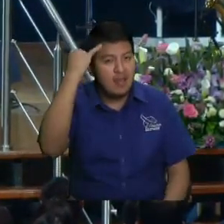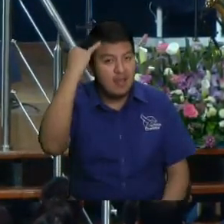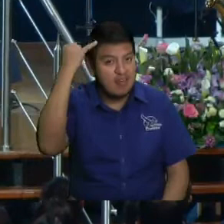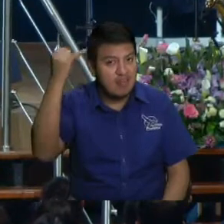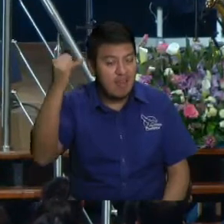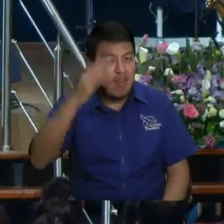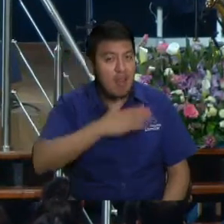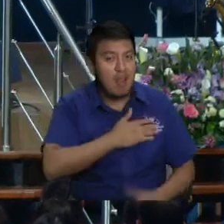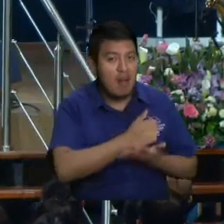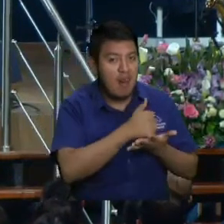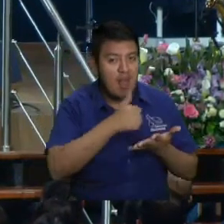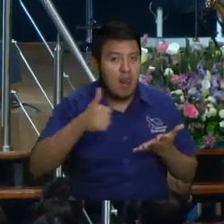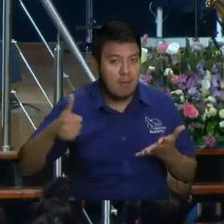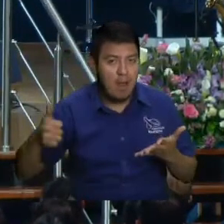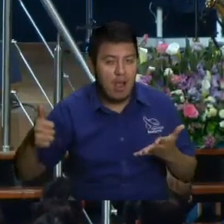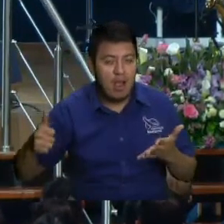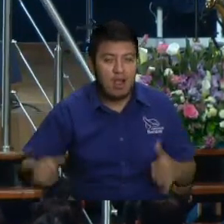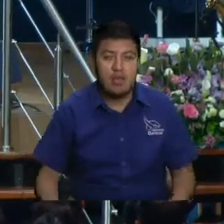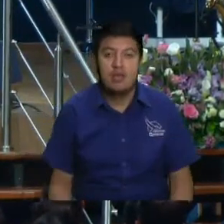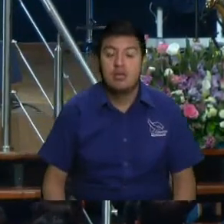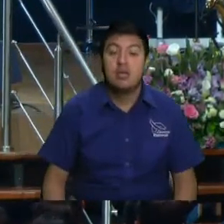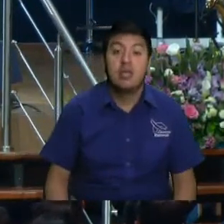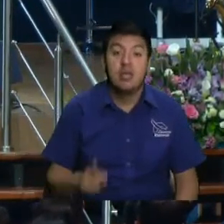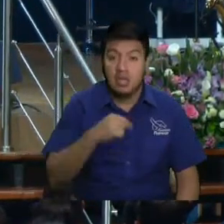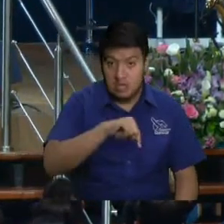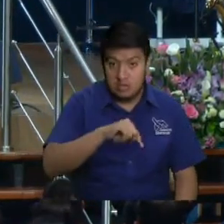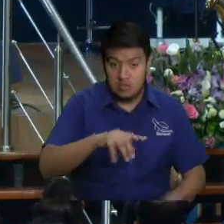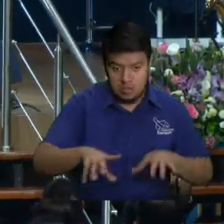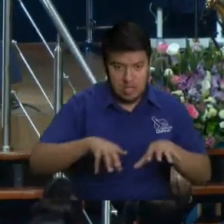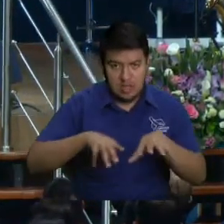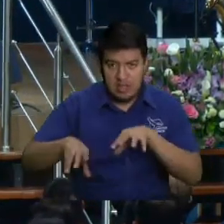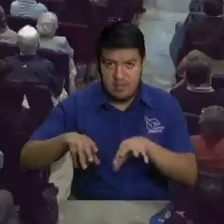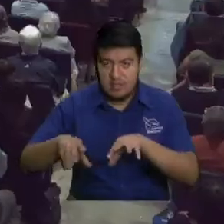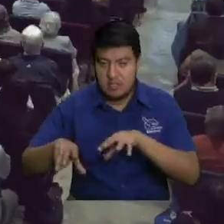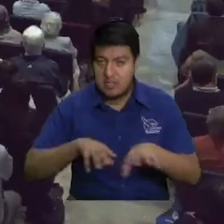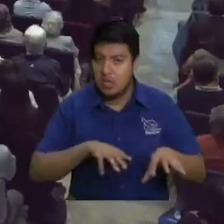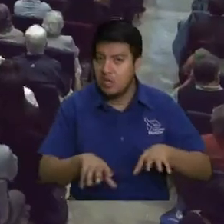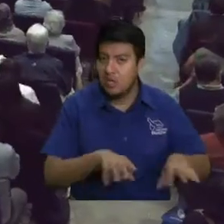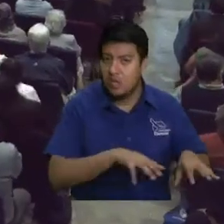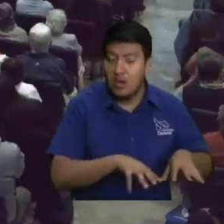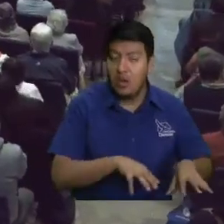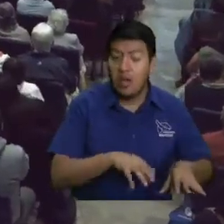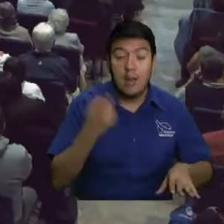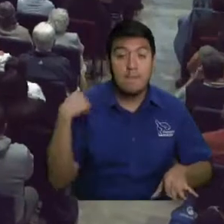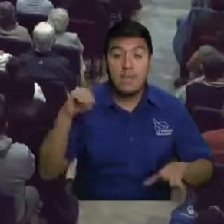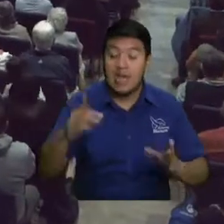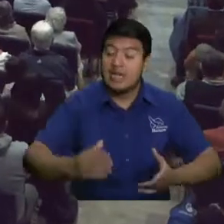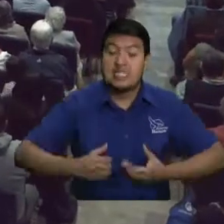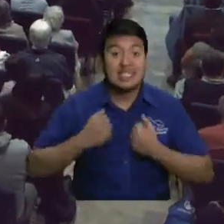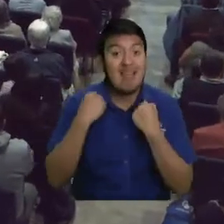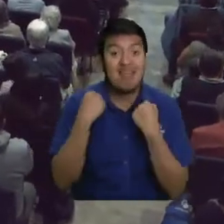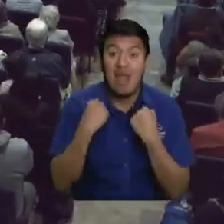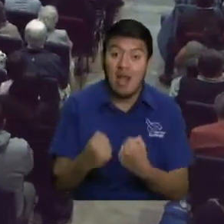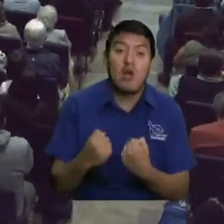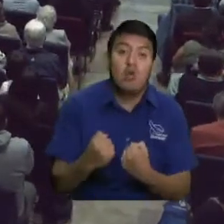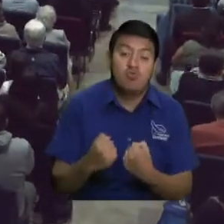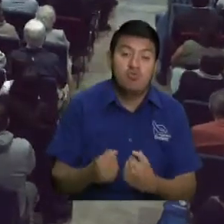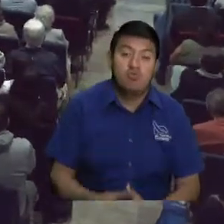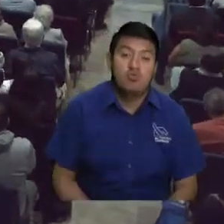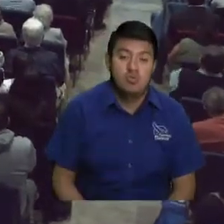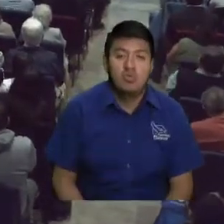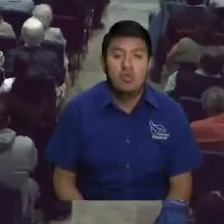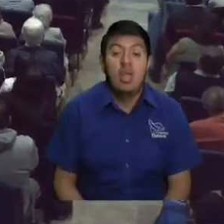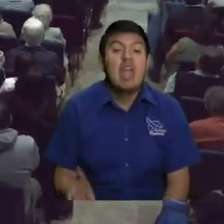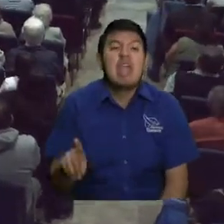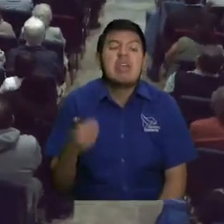alma. Y esos mecanismos actúan a veces, incluso para sanarnos. Entonces, ¿quién